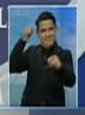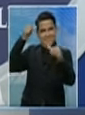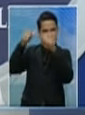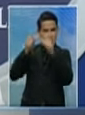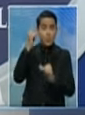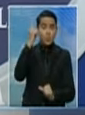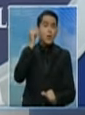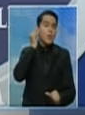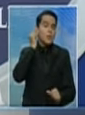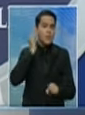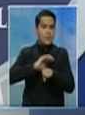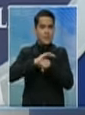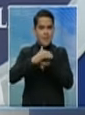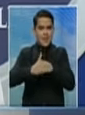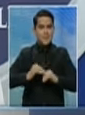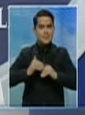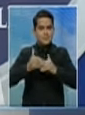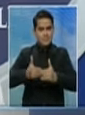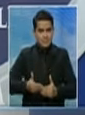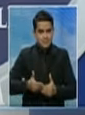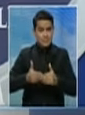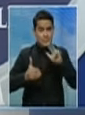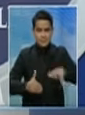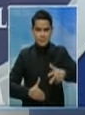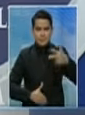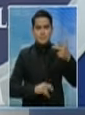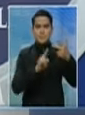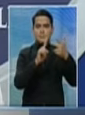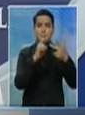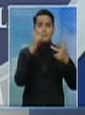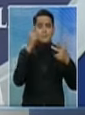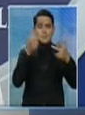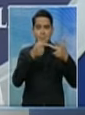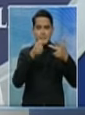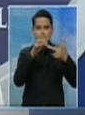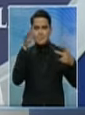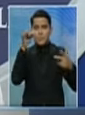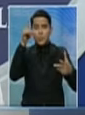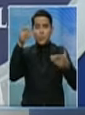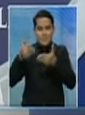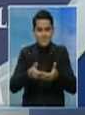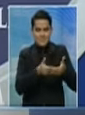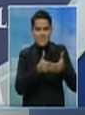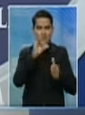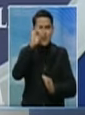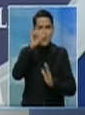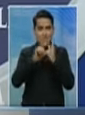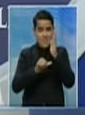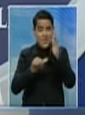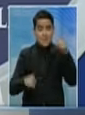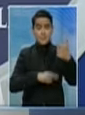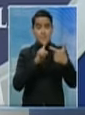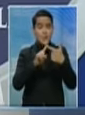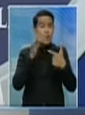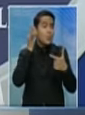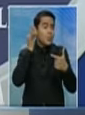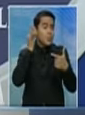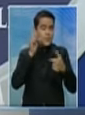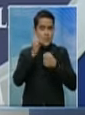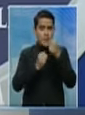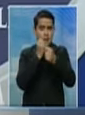mujer embarazada. En los otros 3 casos, una bebé de 8 meses de edad, una señora de 64